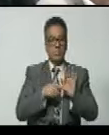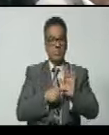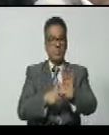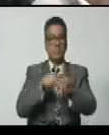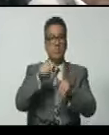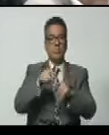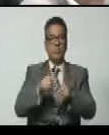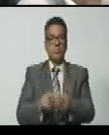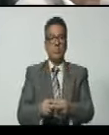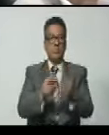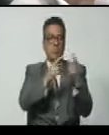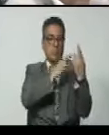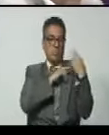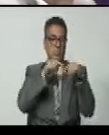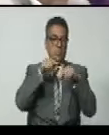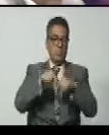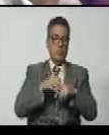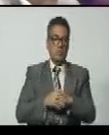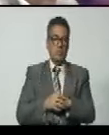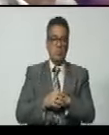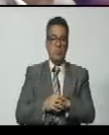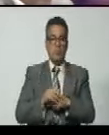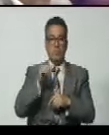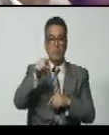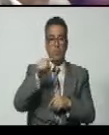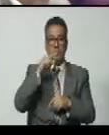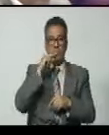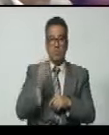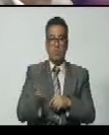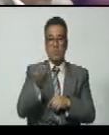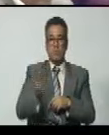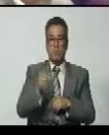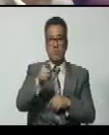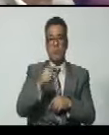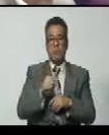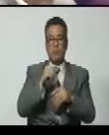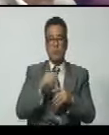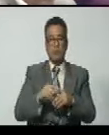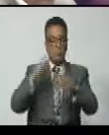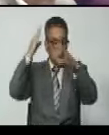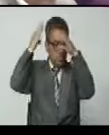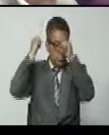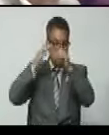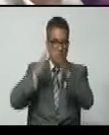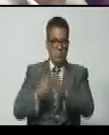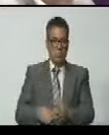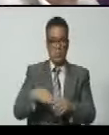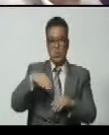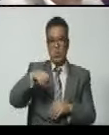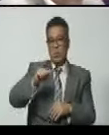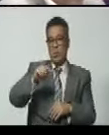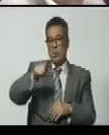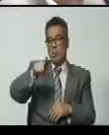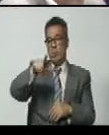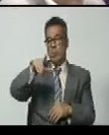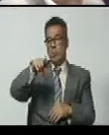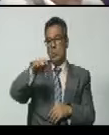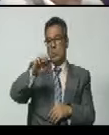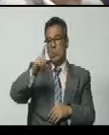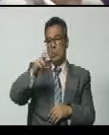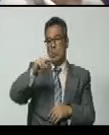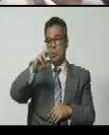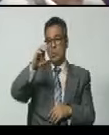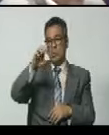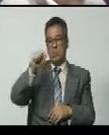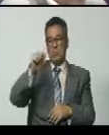de estas responsabilidades a un destacado diplomático como es Alexander Yanes. En este